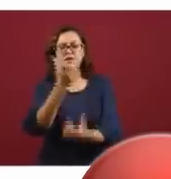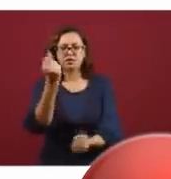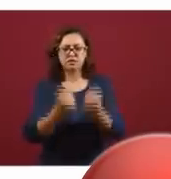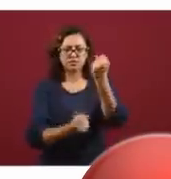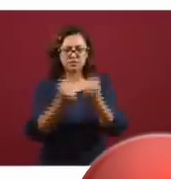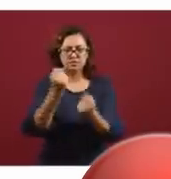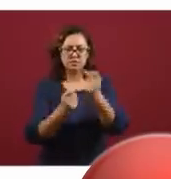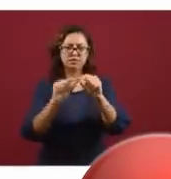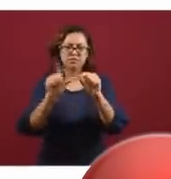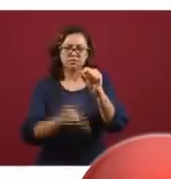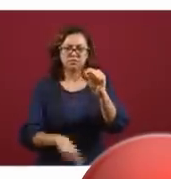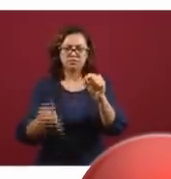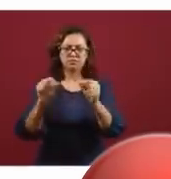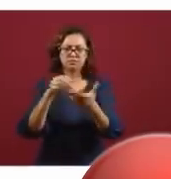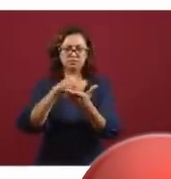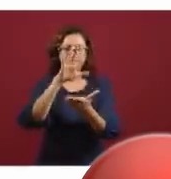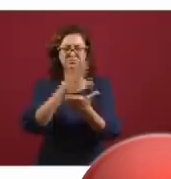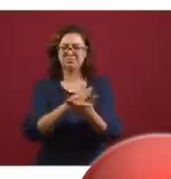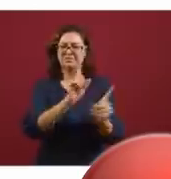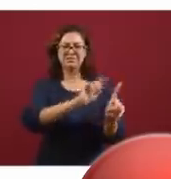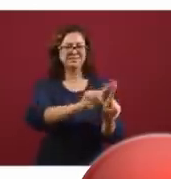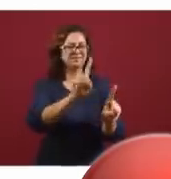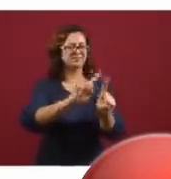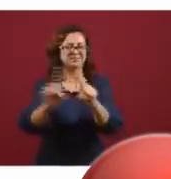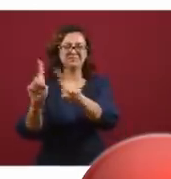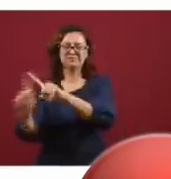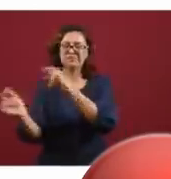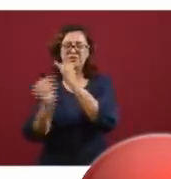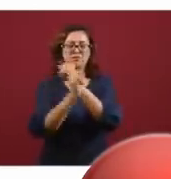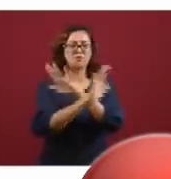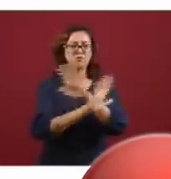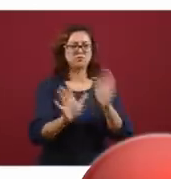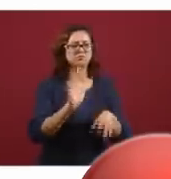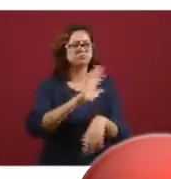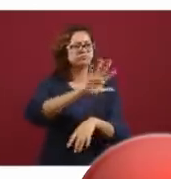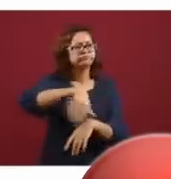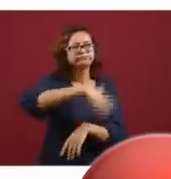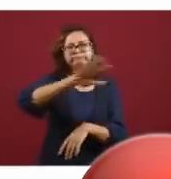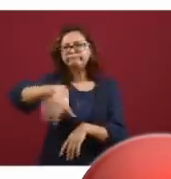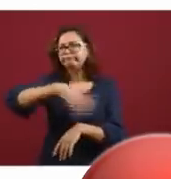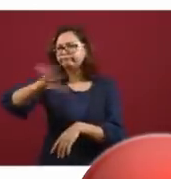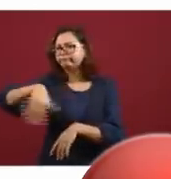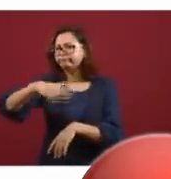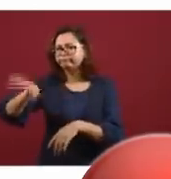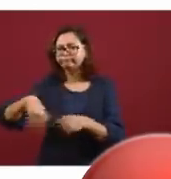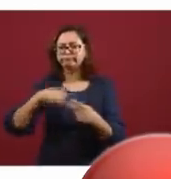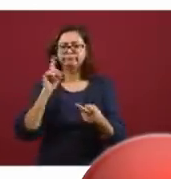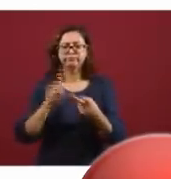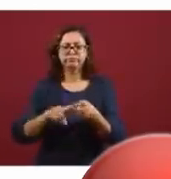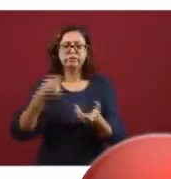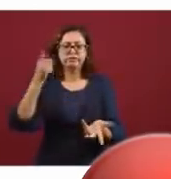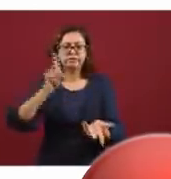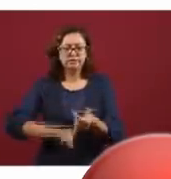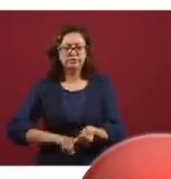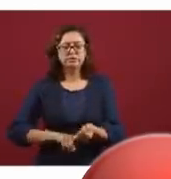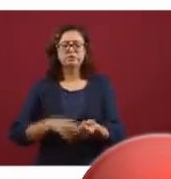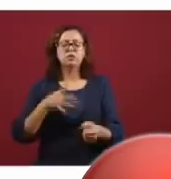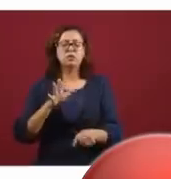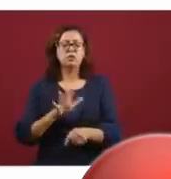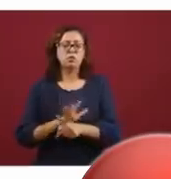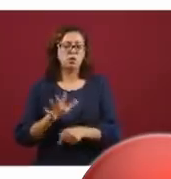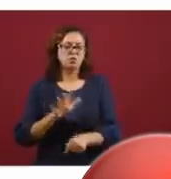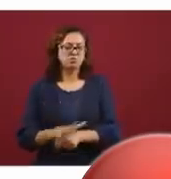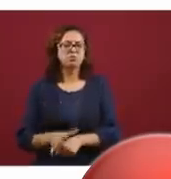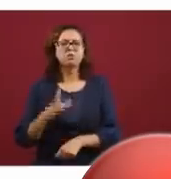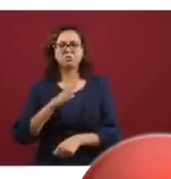vehicular nacional, etcétera. Muchas fuentes de información que nos ayudan a localizar bienes. Y fuentes internas, tenemos unas 30